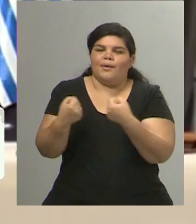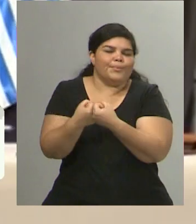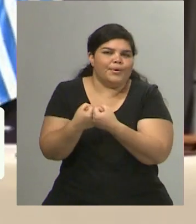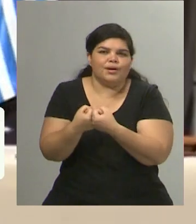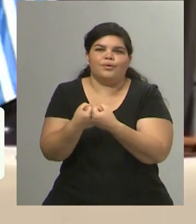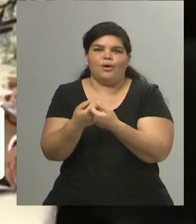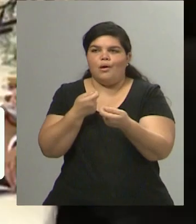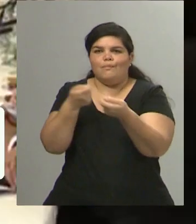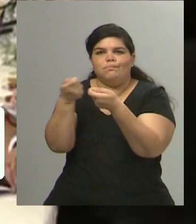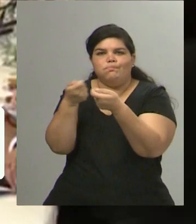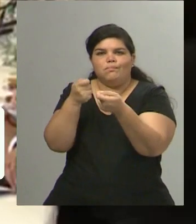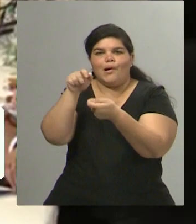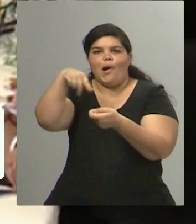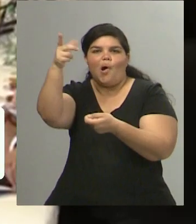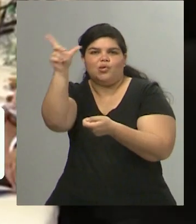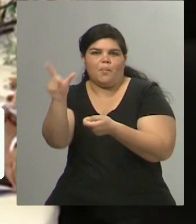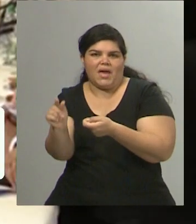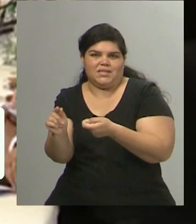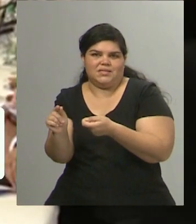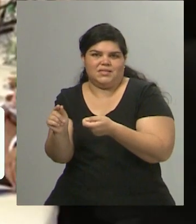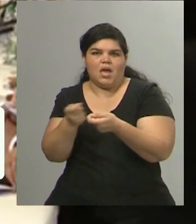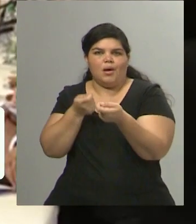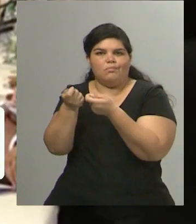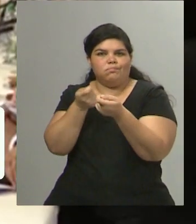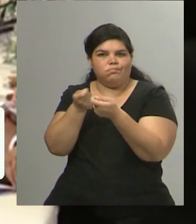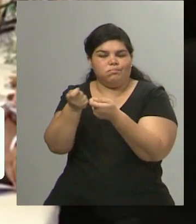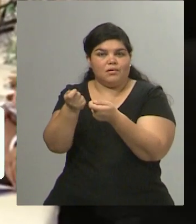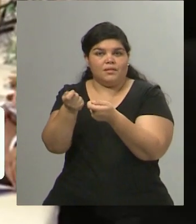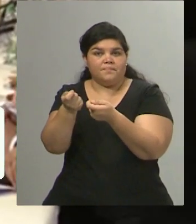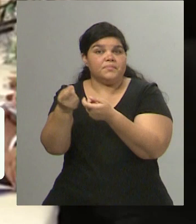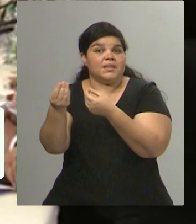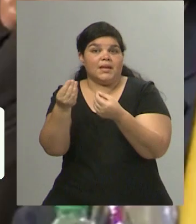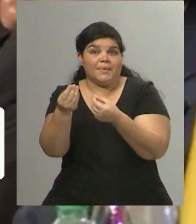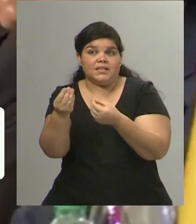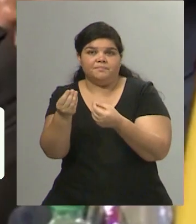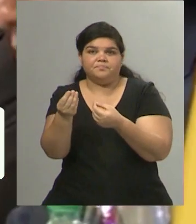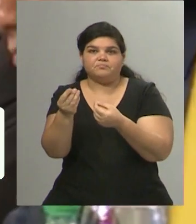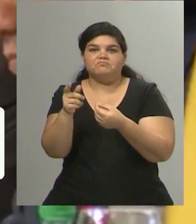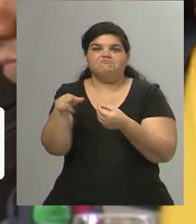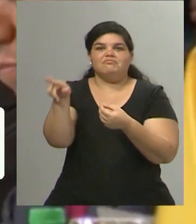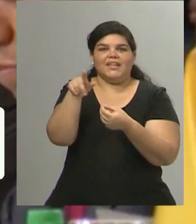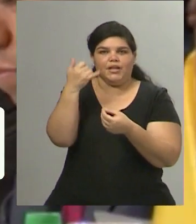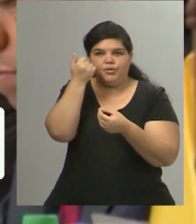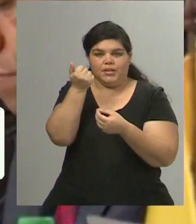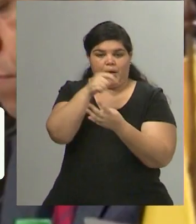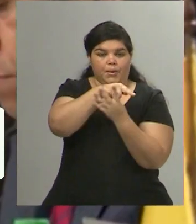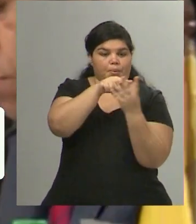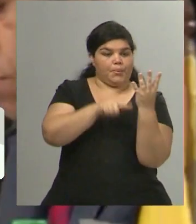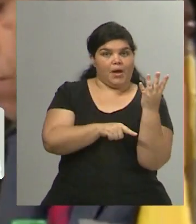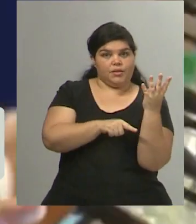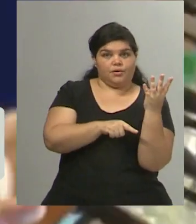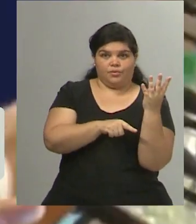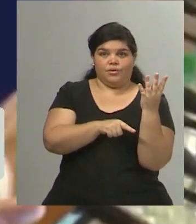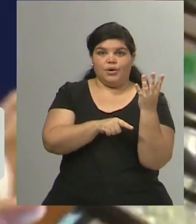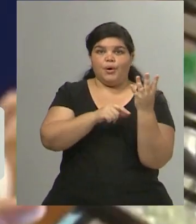con terceros países en los cuales participan a la vez los 4 países